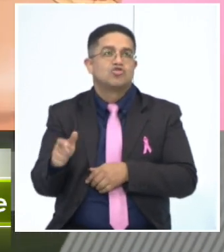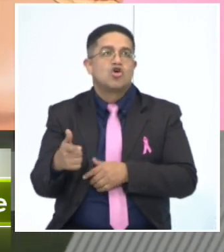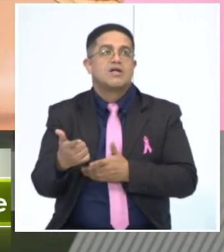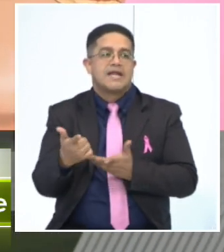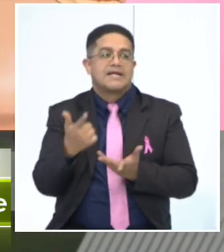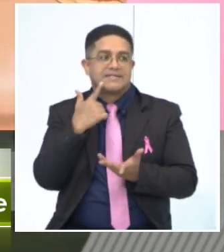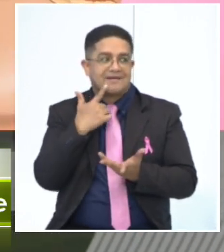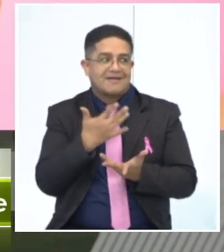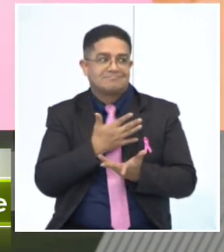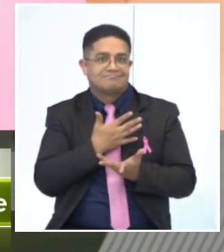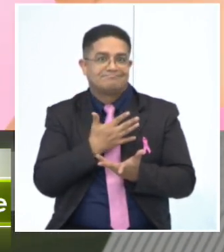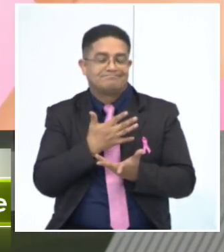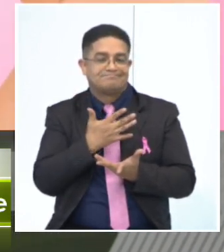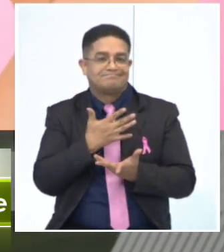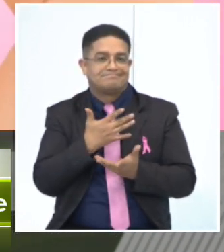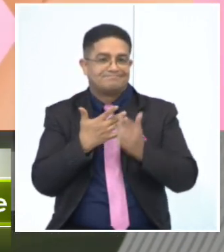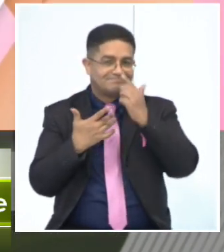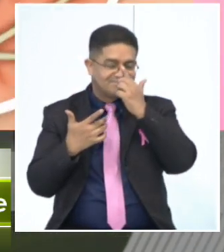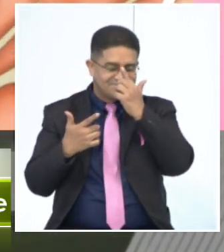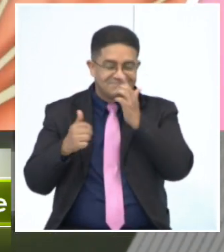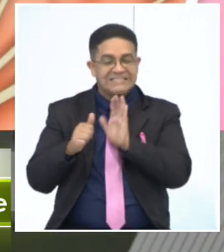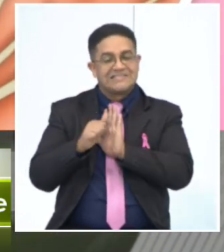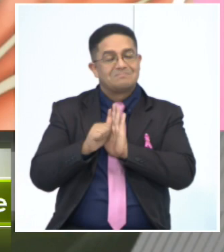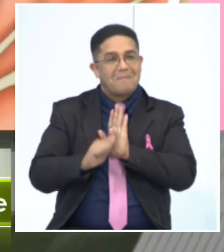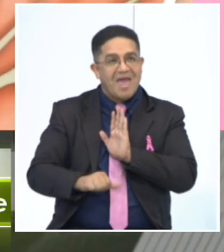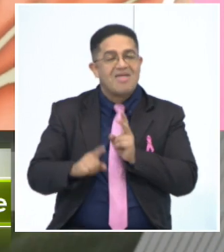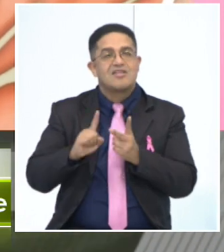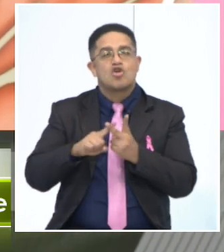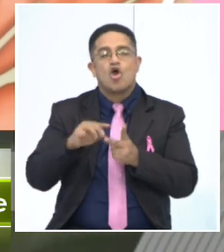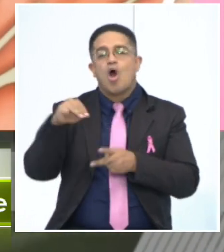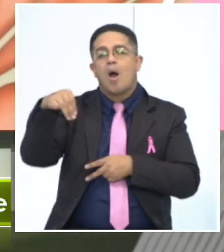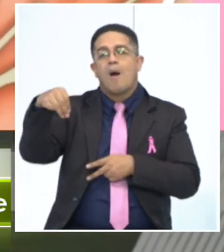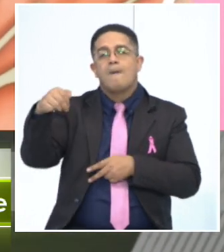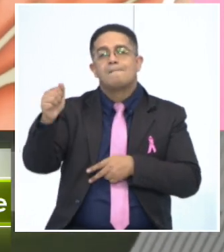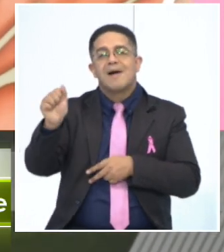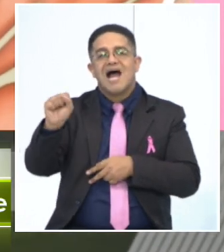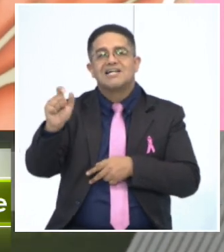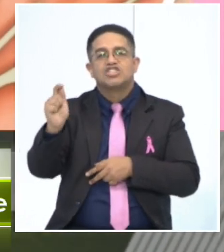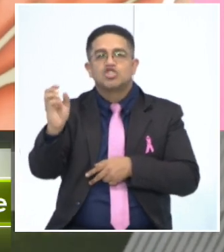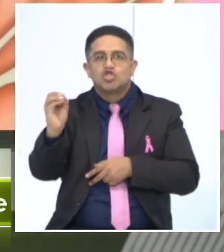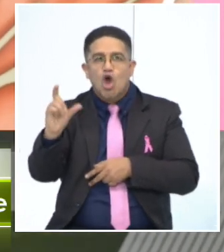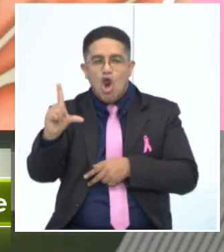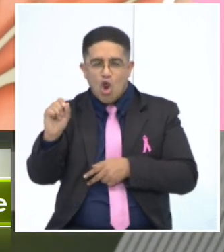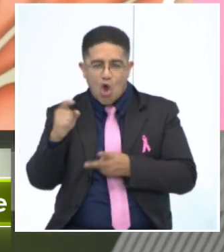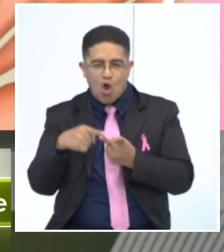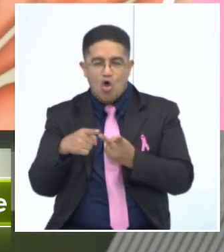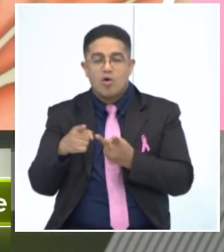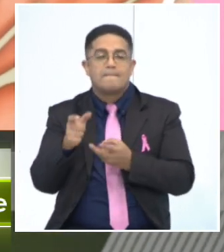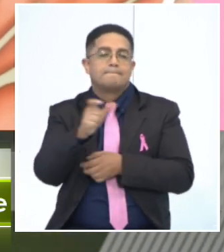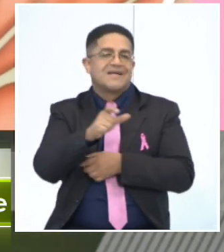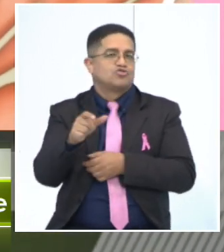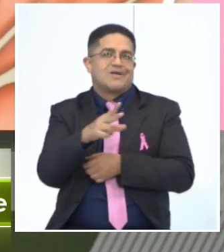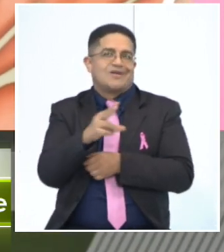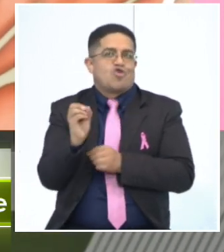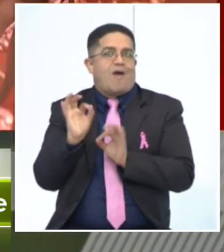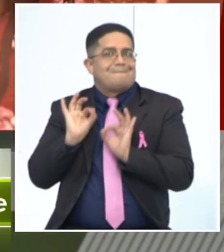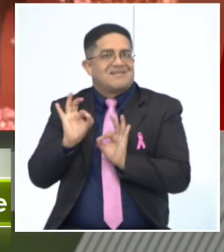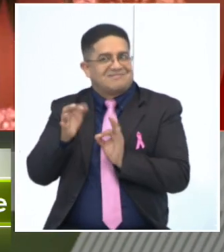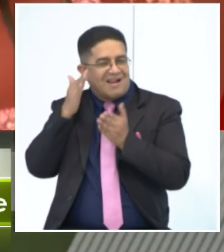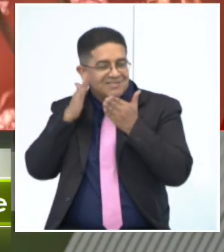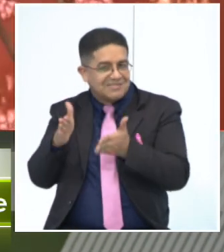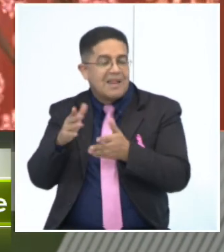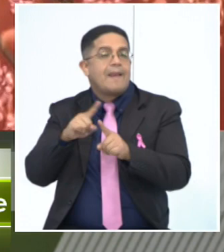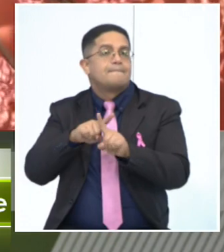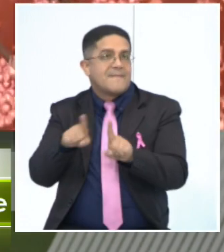involucran dentro de la patología mamaria, que son cirujanos generales, ginecólogos, cirujanos oncólogos no especializados en la parte de mama y